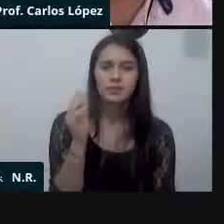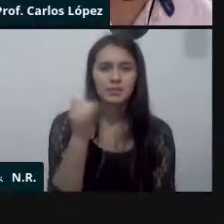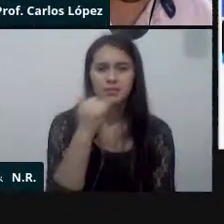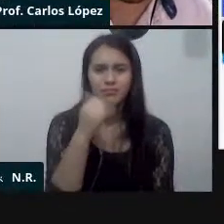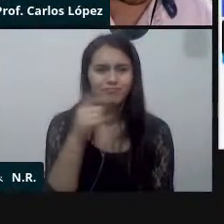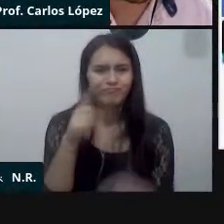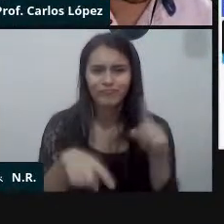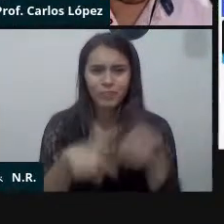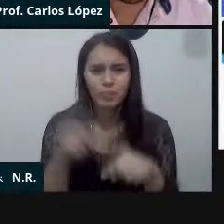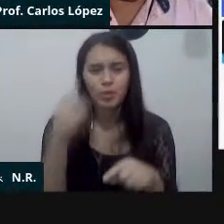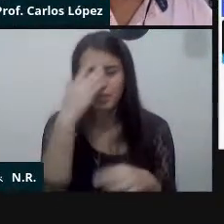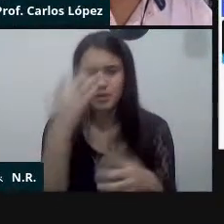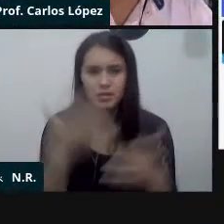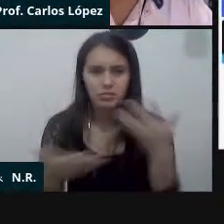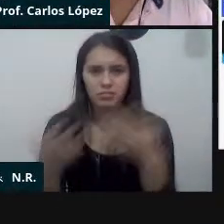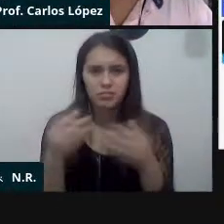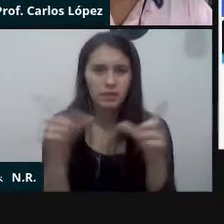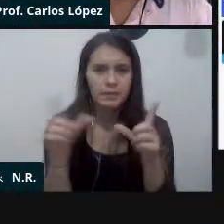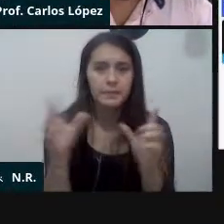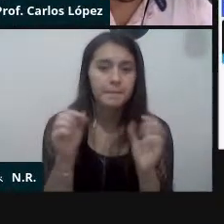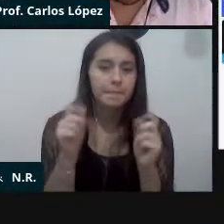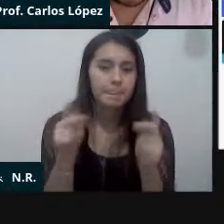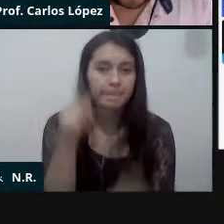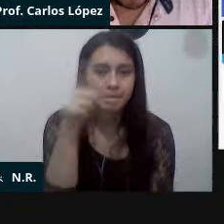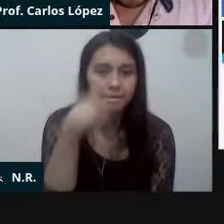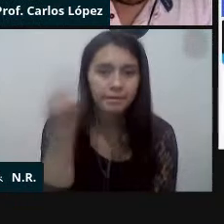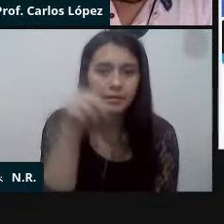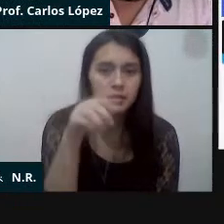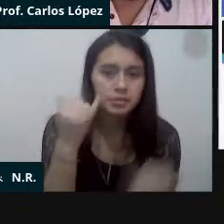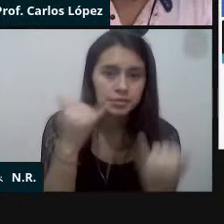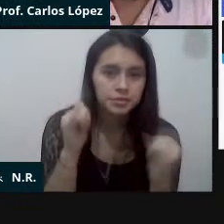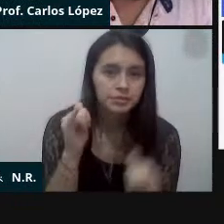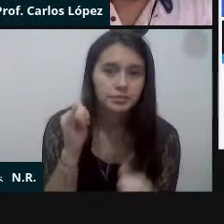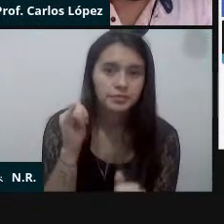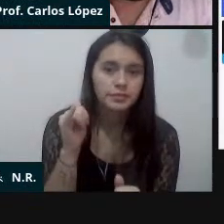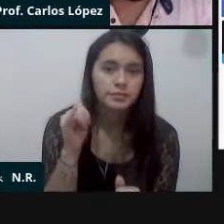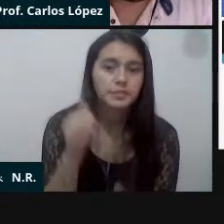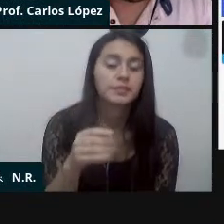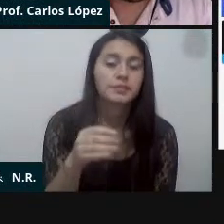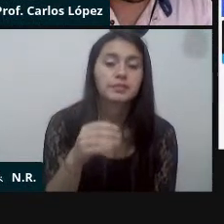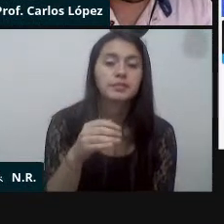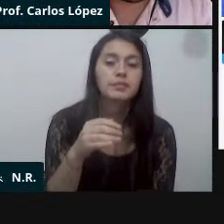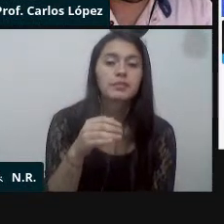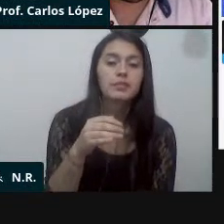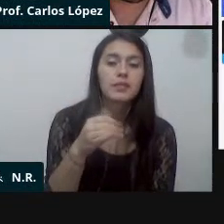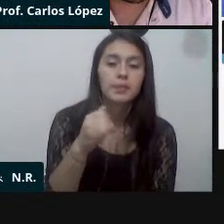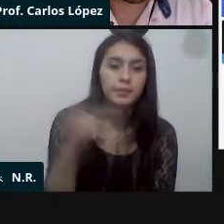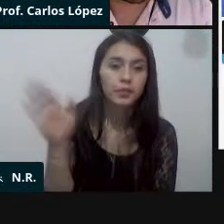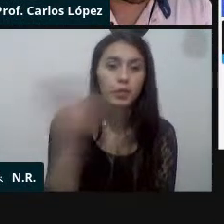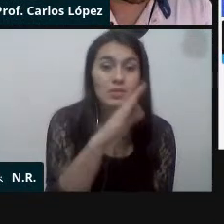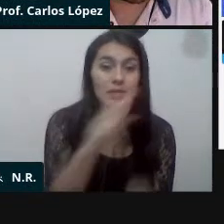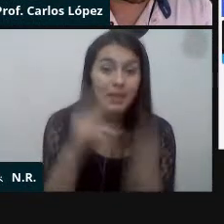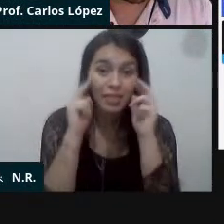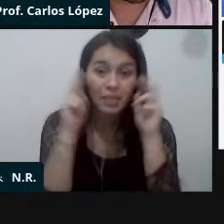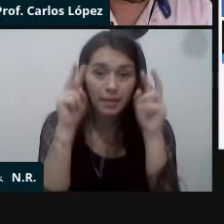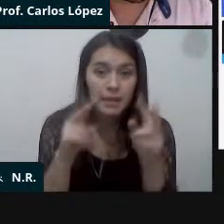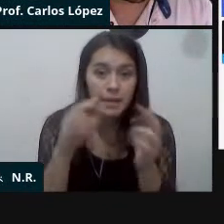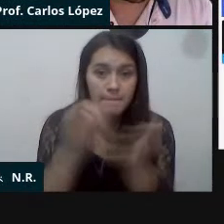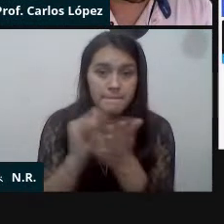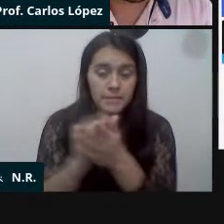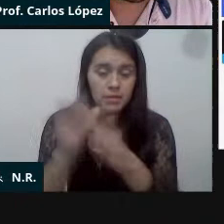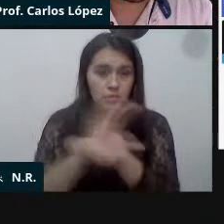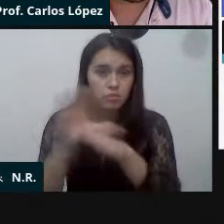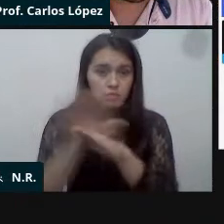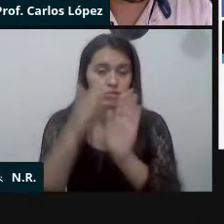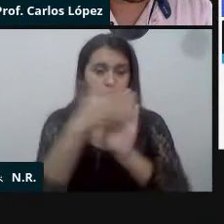porque estoy compartiendo. Listo, a mí sí no me dejó. Listo. Entonces, ahorita lo que están viendo es mi escritorio. En el lado derecho